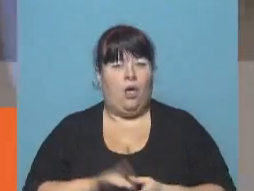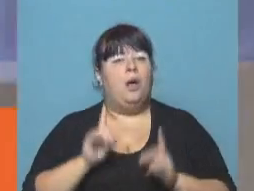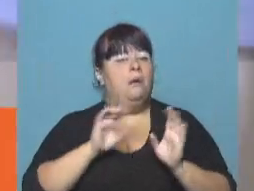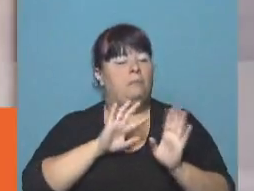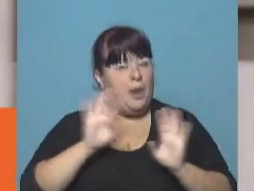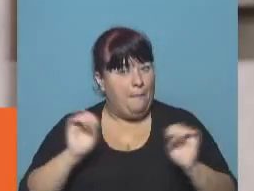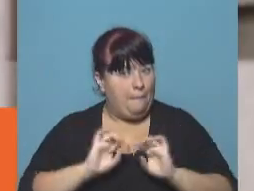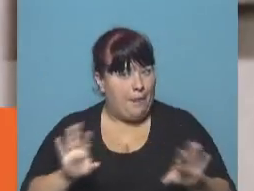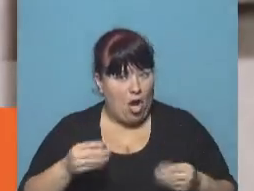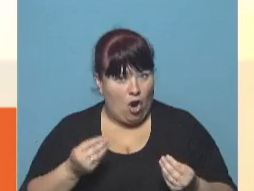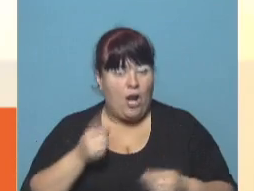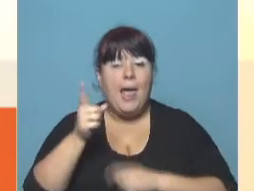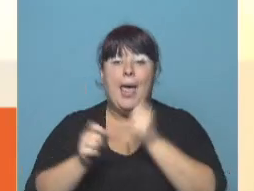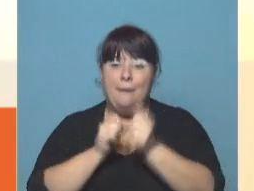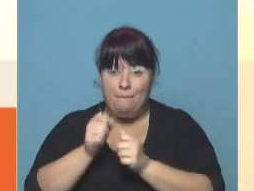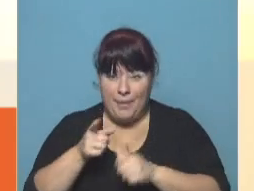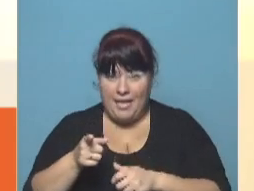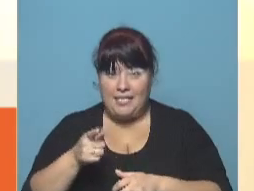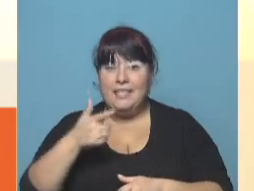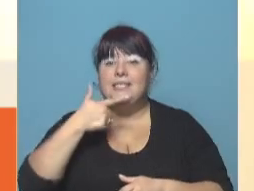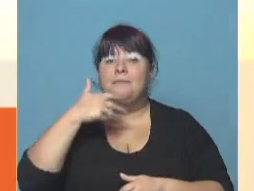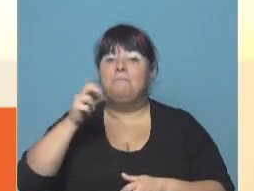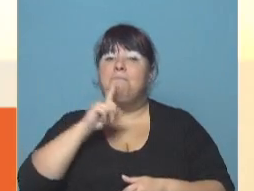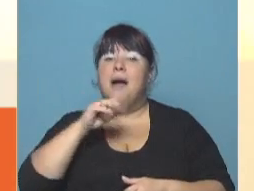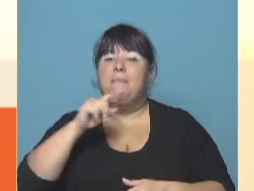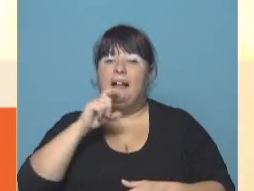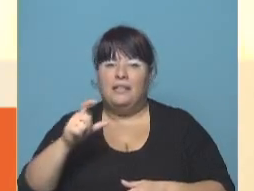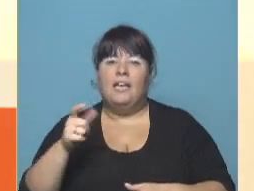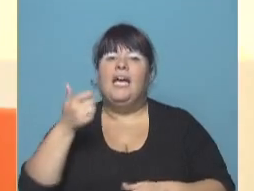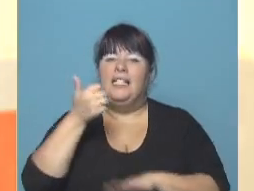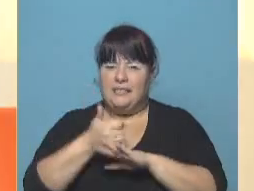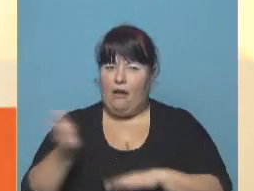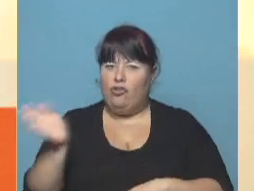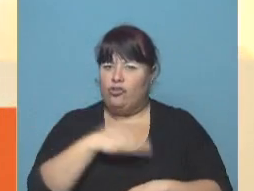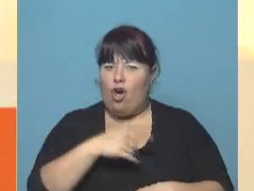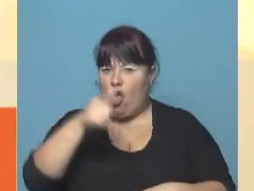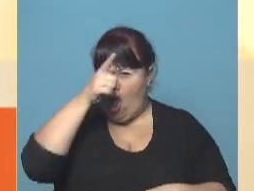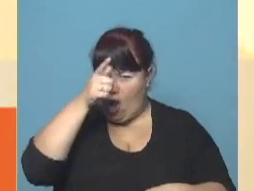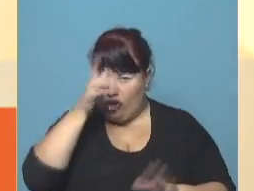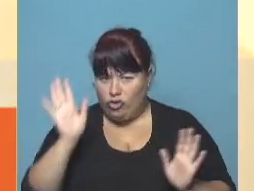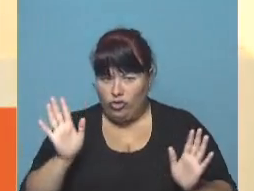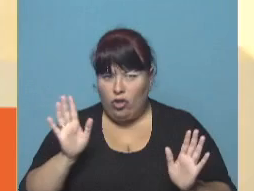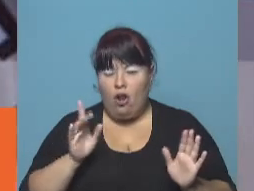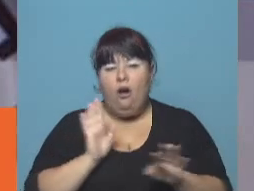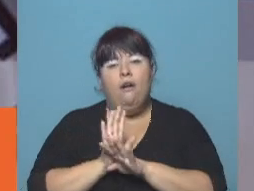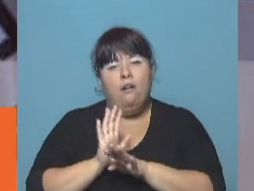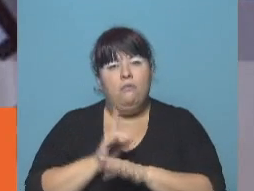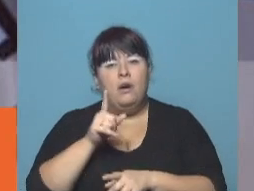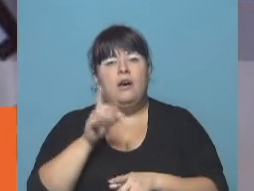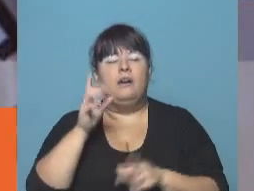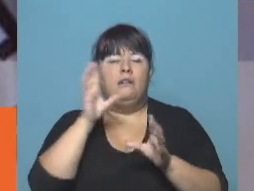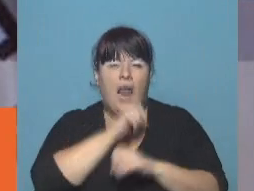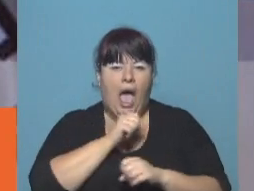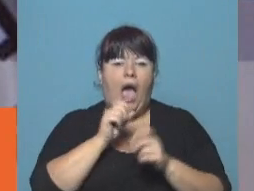más grave aún, la empresa Smartmatic participó en todas las auditorías, colocó su clave para